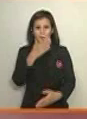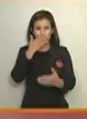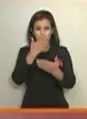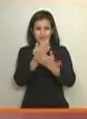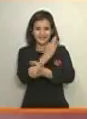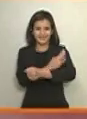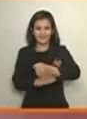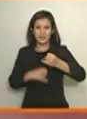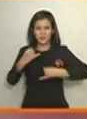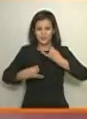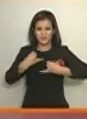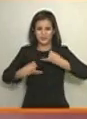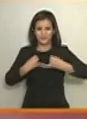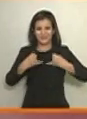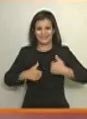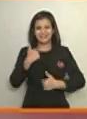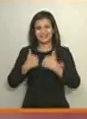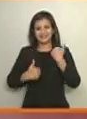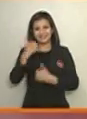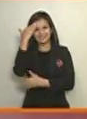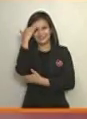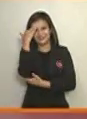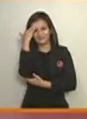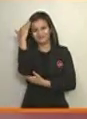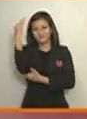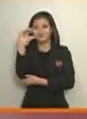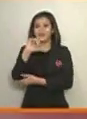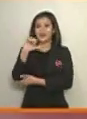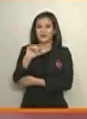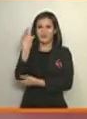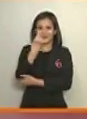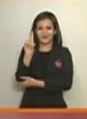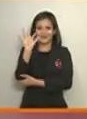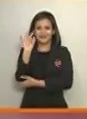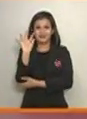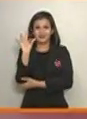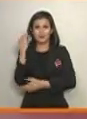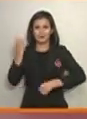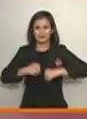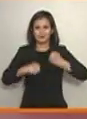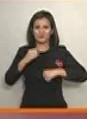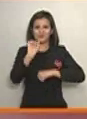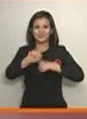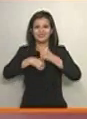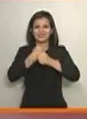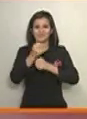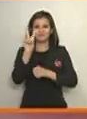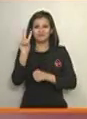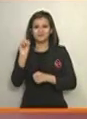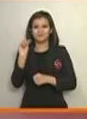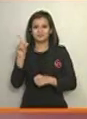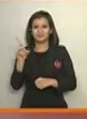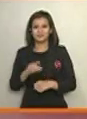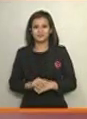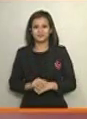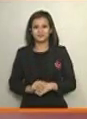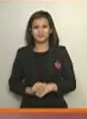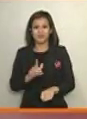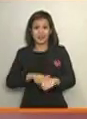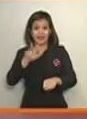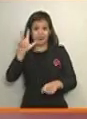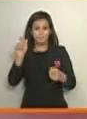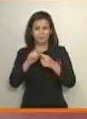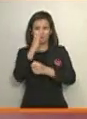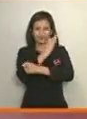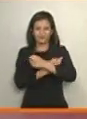Muy buenas tardes, mis queridos jugadores. Qué alegría me da poder saludarlos hoy domingo 19 de septiembre del año 2021. Ya son las